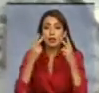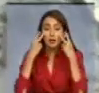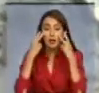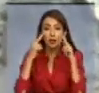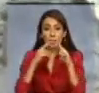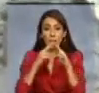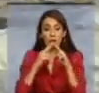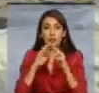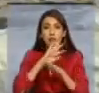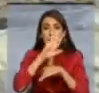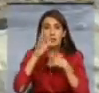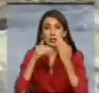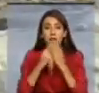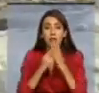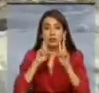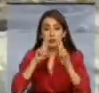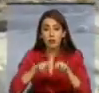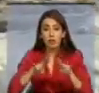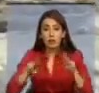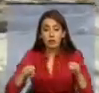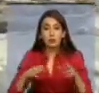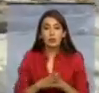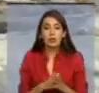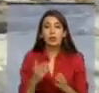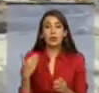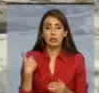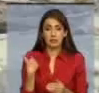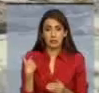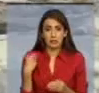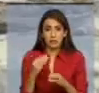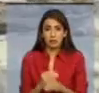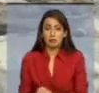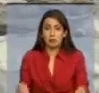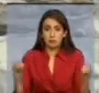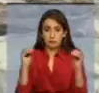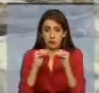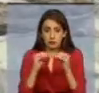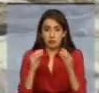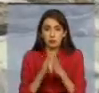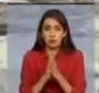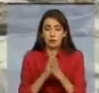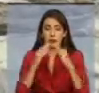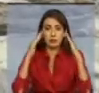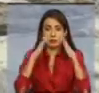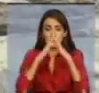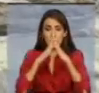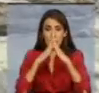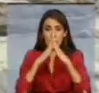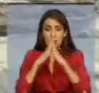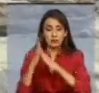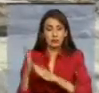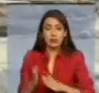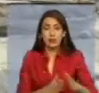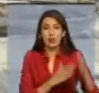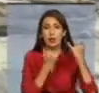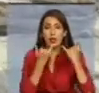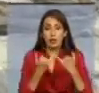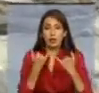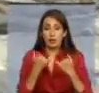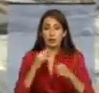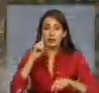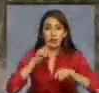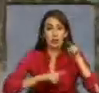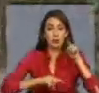paisaje natural. También tenemos otros atractivos cercanos, lo que es Casa Vieja y los petroglíferos que existen también aquí en la parroquia Pedro Pablo